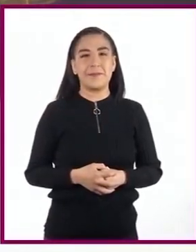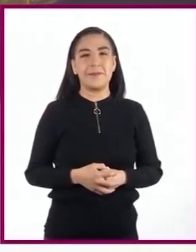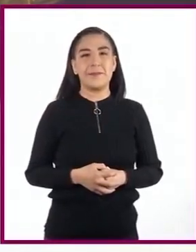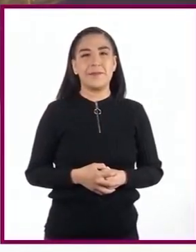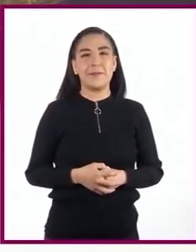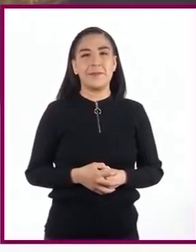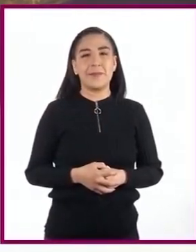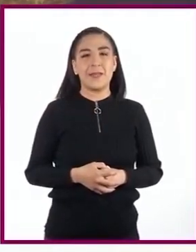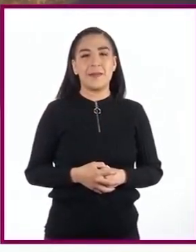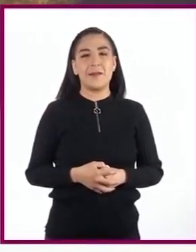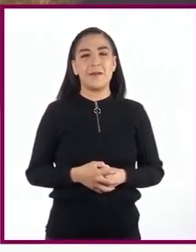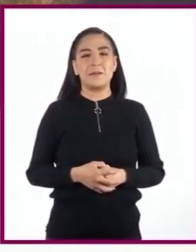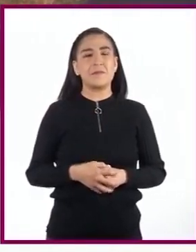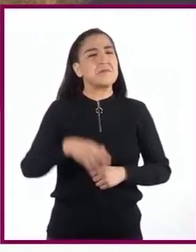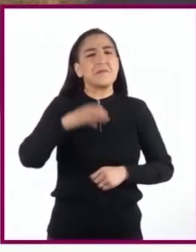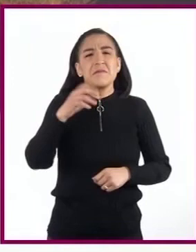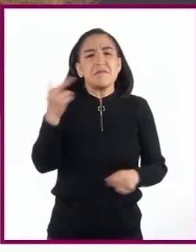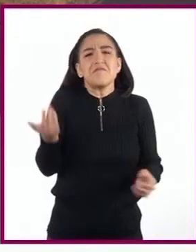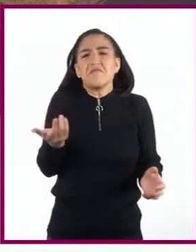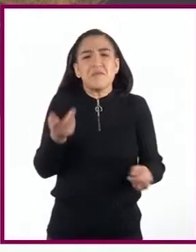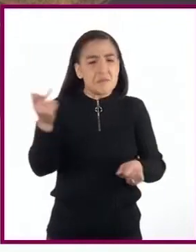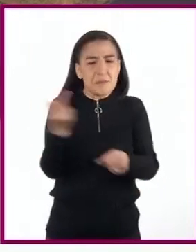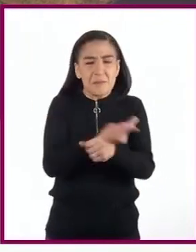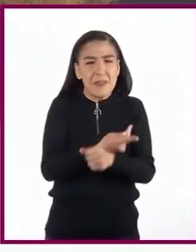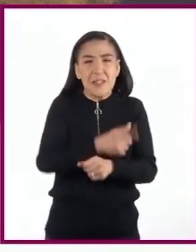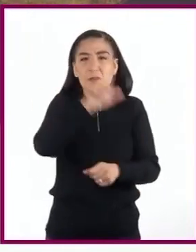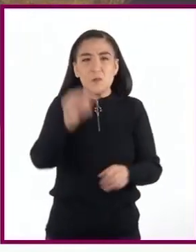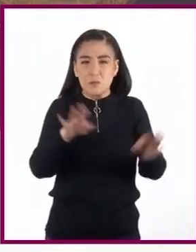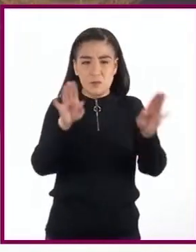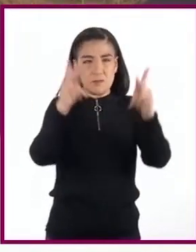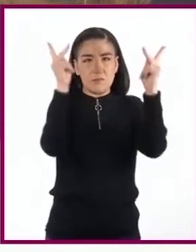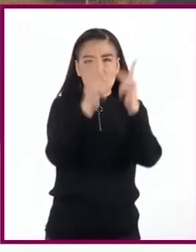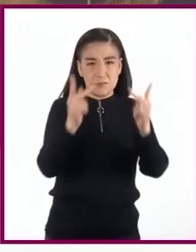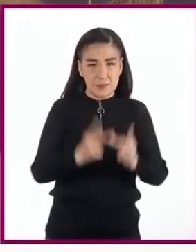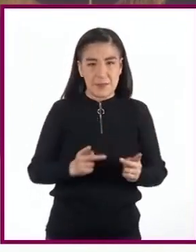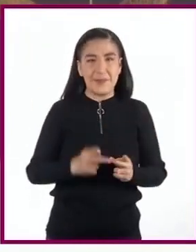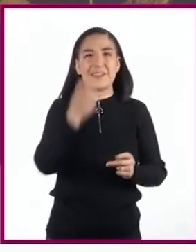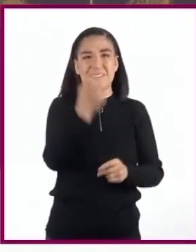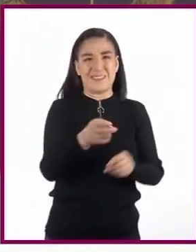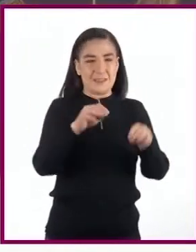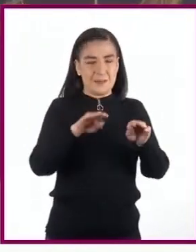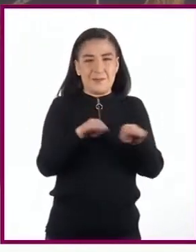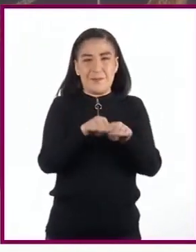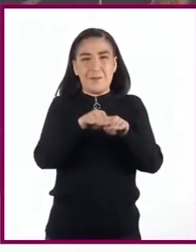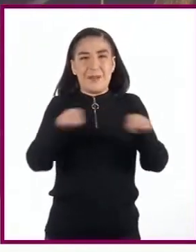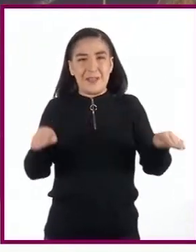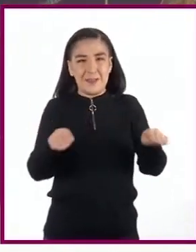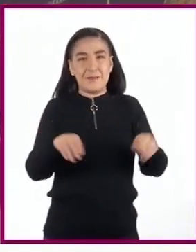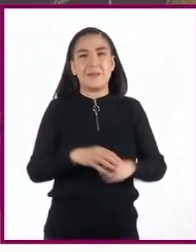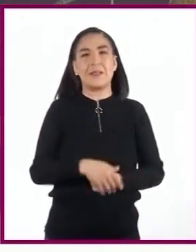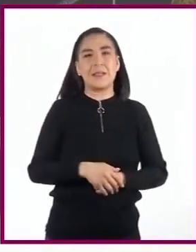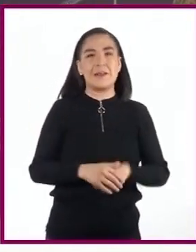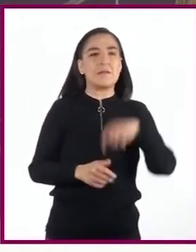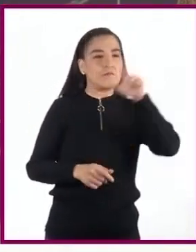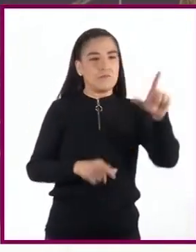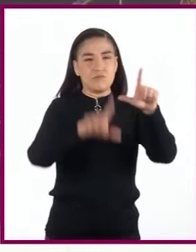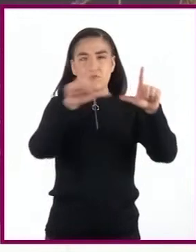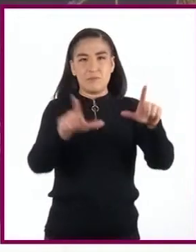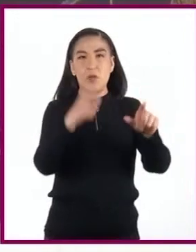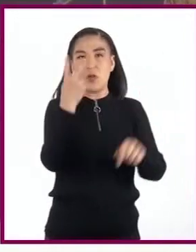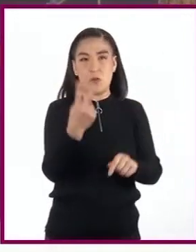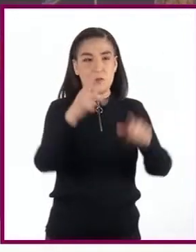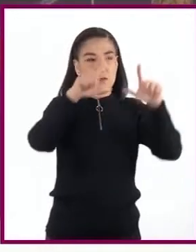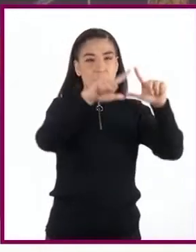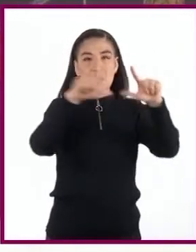¿Qué pasaría si al comparar las medidas de las longitudes de los lados de dos triángulos